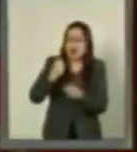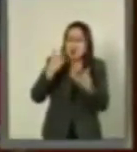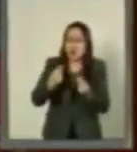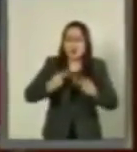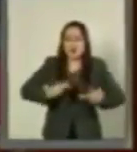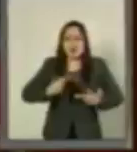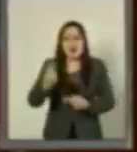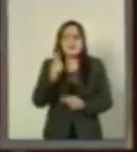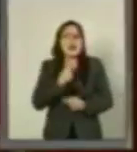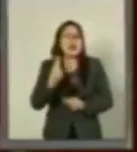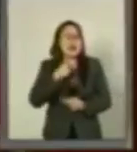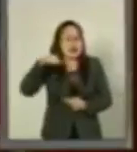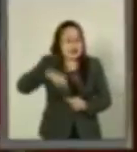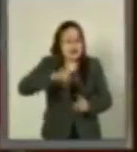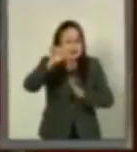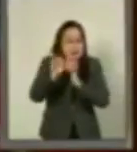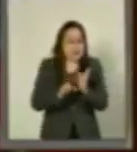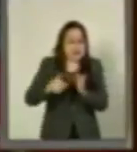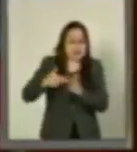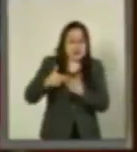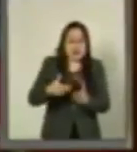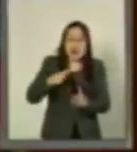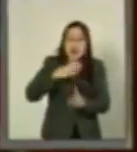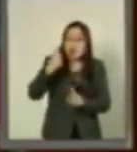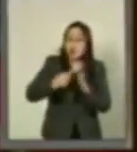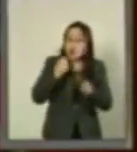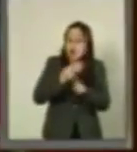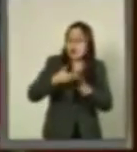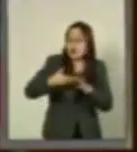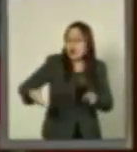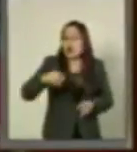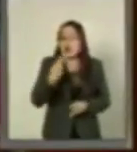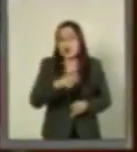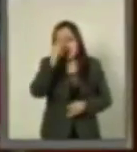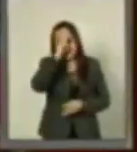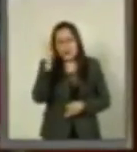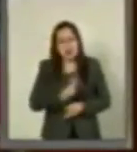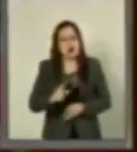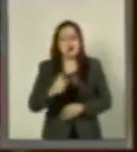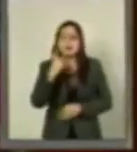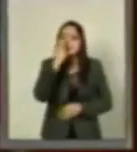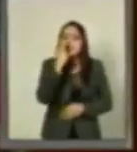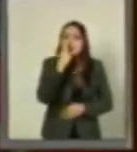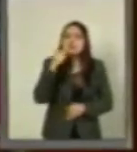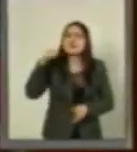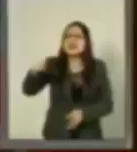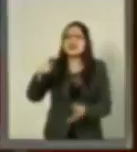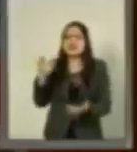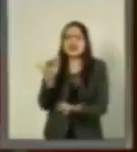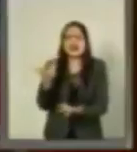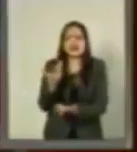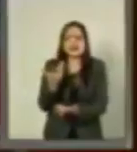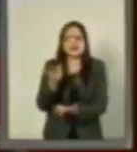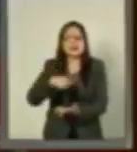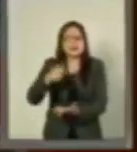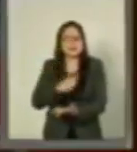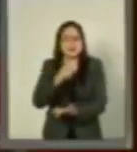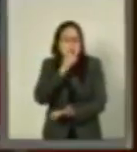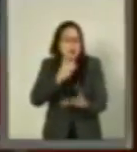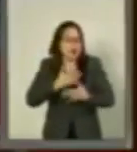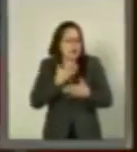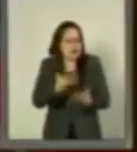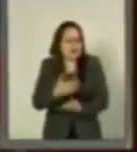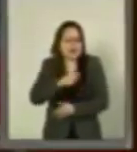mes será el peor de lo que va del año. Las policías siguen siendo